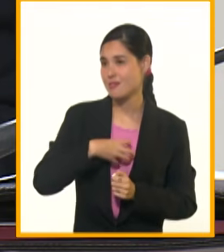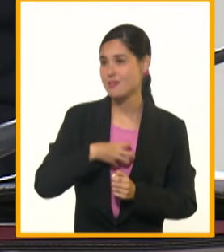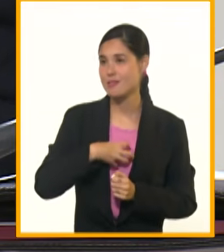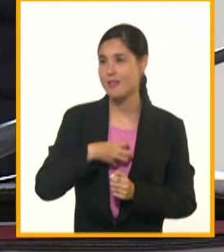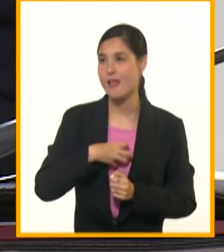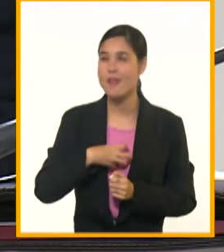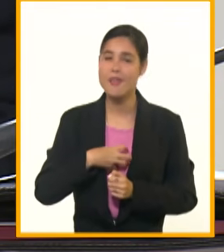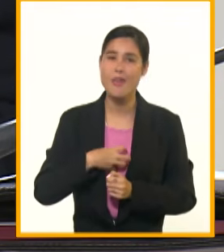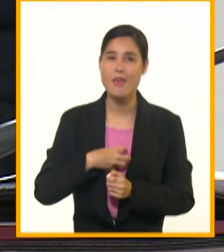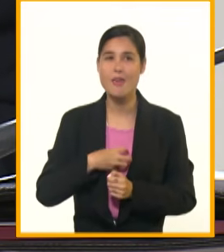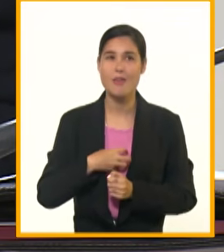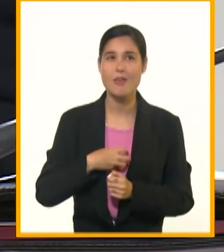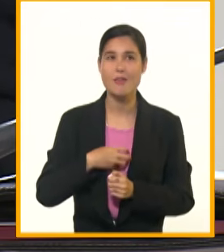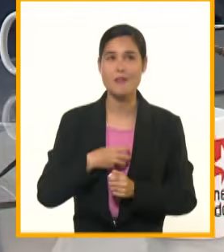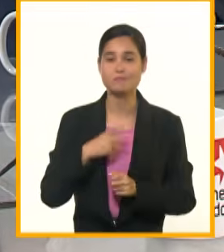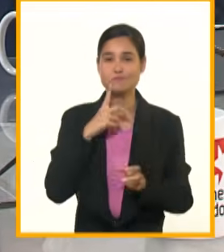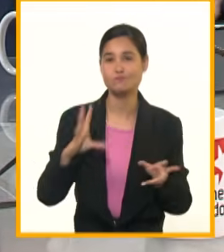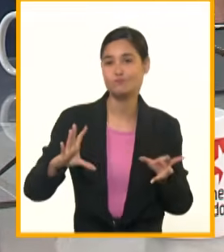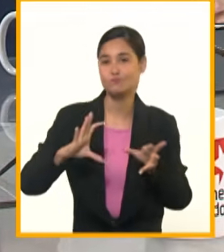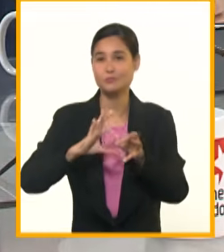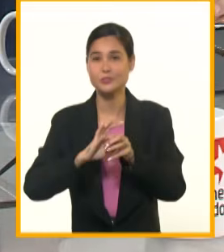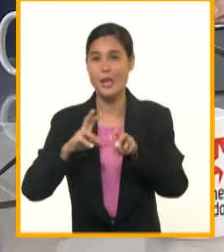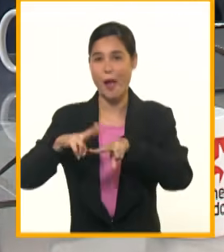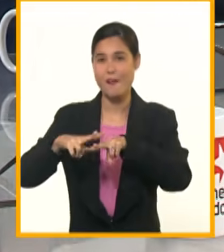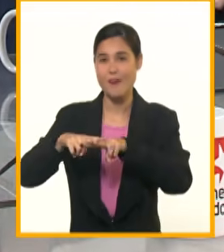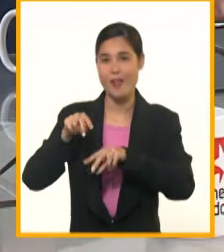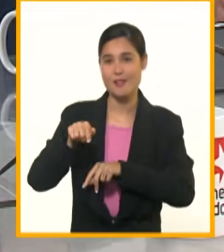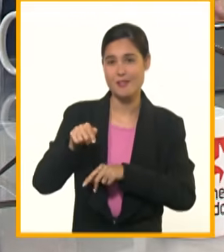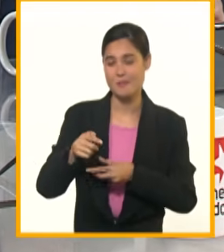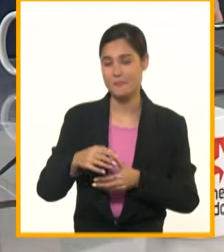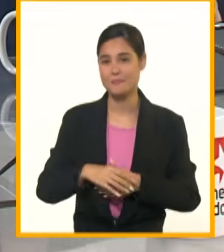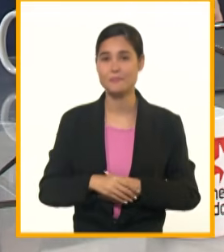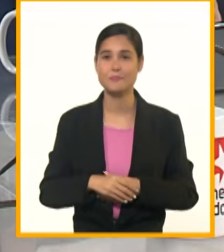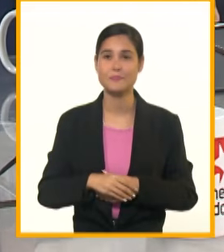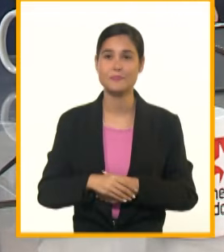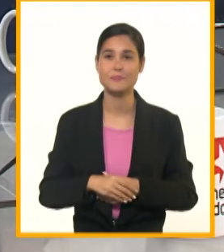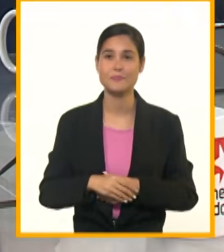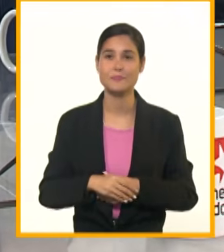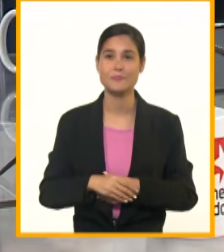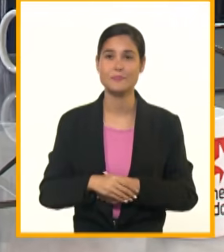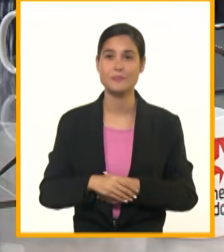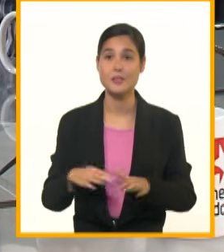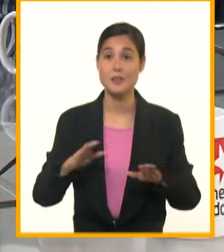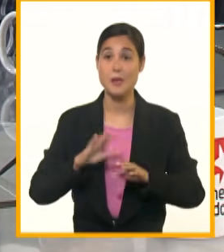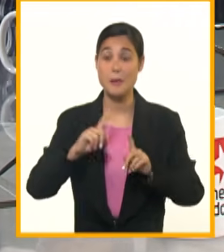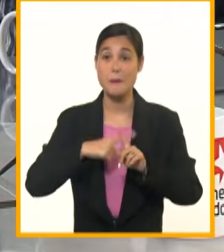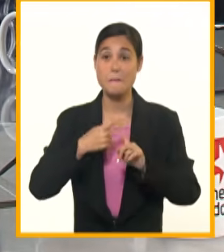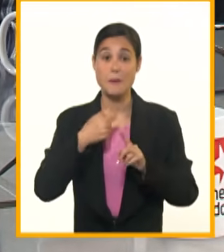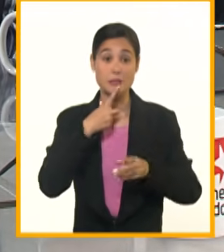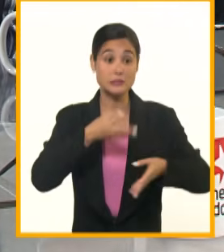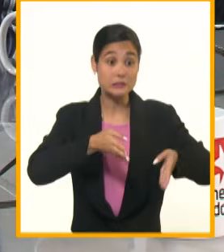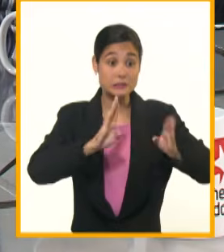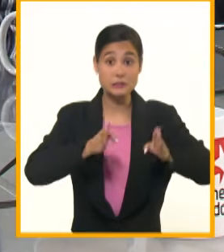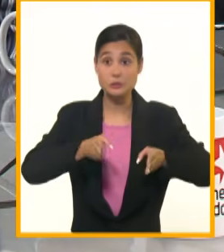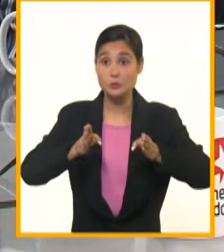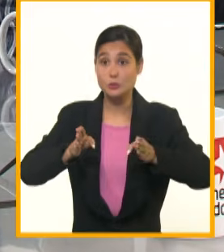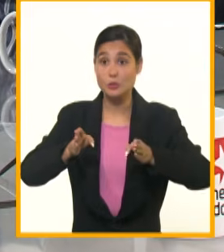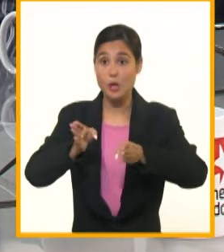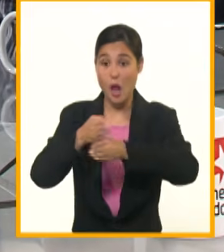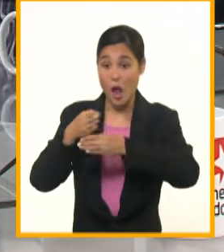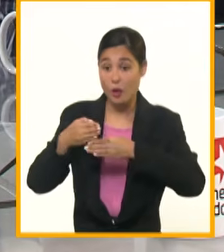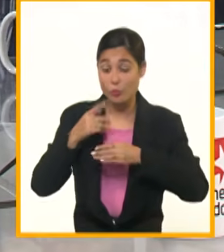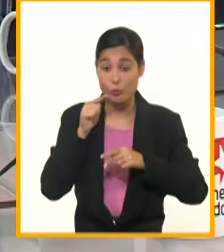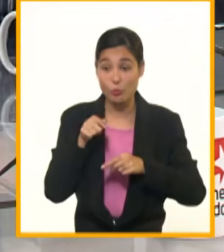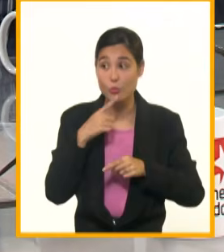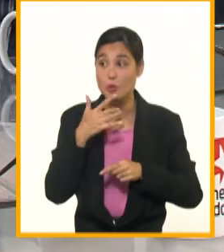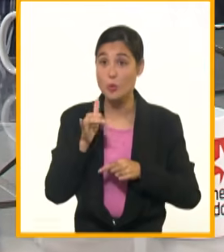Por lo tanto, sus instituciones administrativas estaban en La Habana, pero también parte importante de sus instituciones sociales y sobre todo en el ámbito de